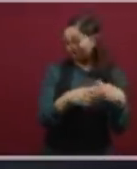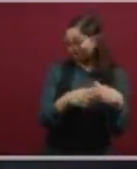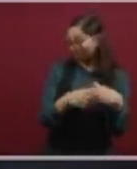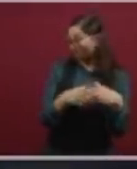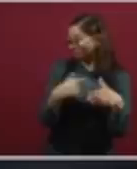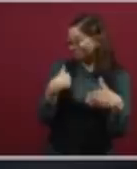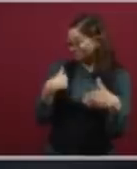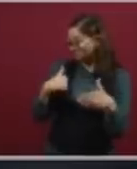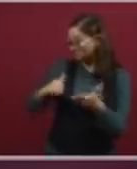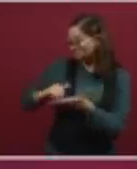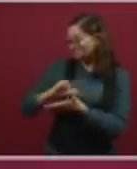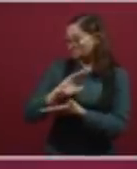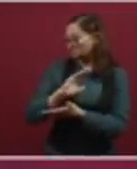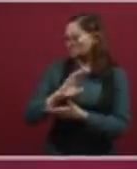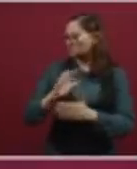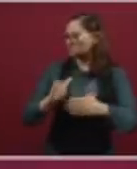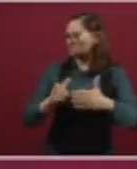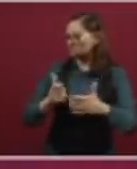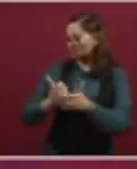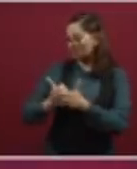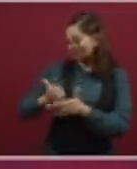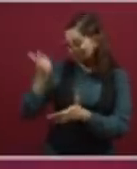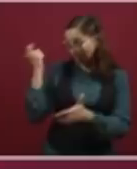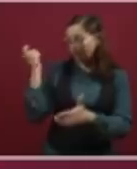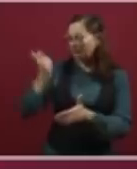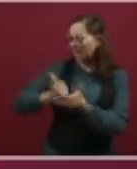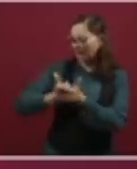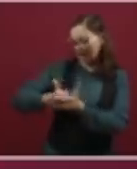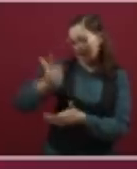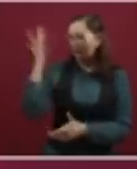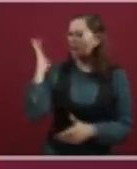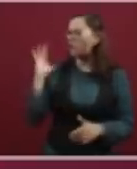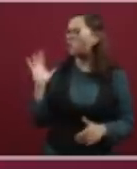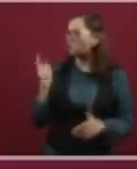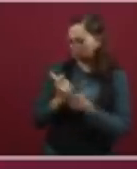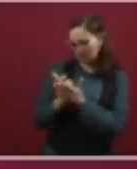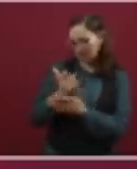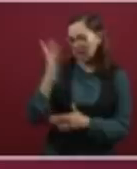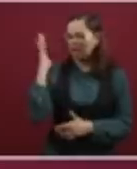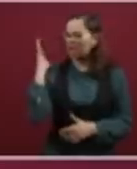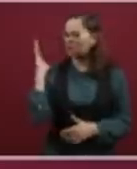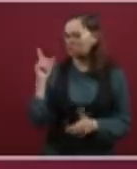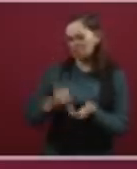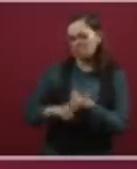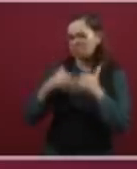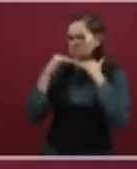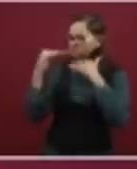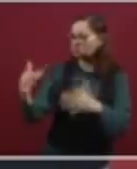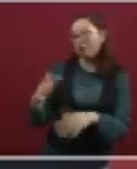para seguir comprando a precios elevadísimos por la corrupción imperante.